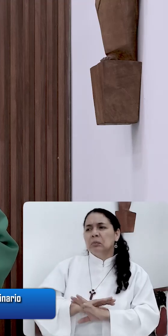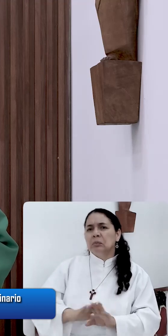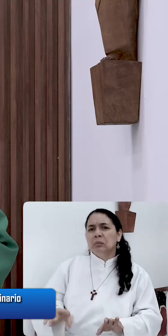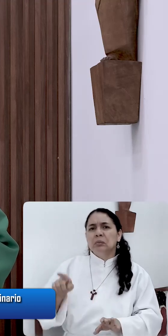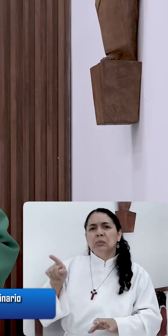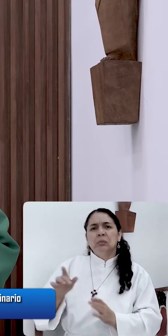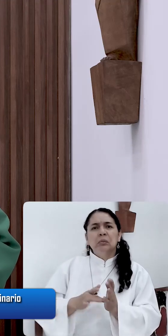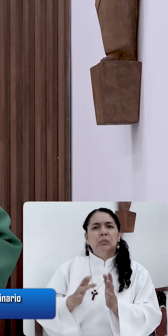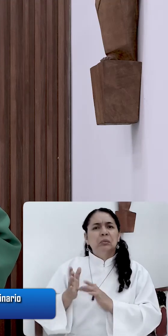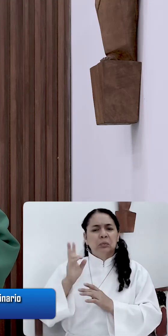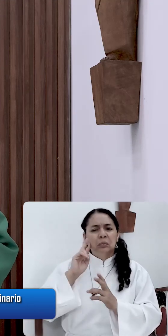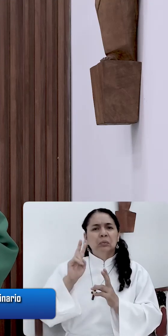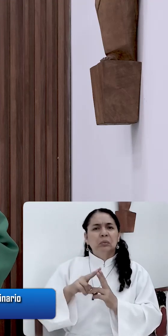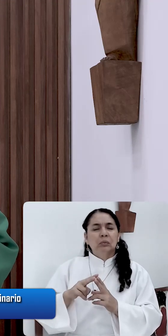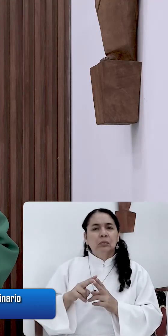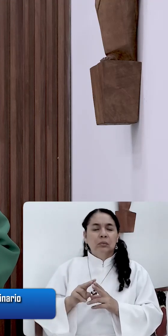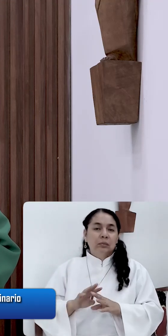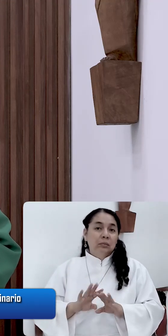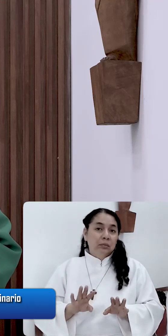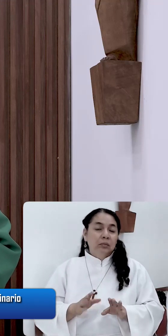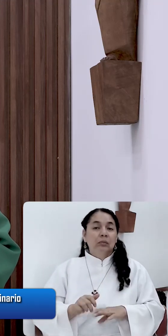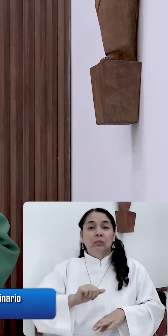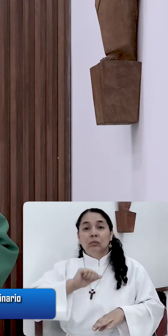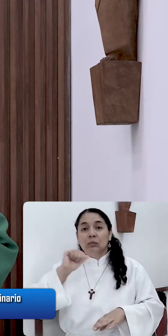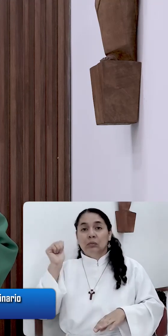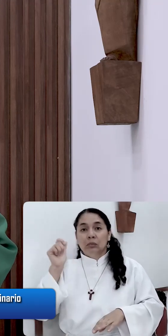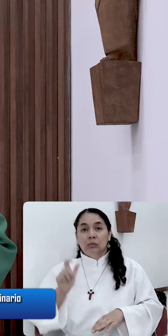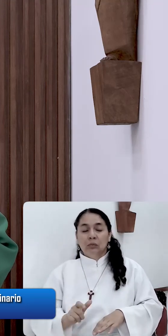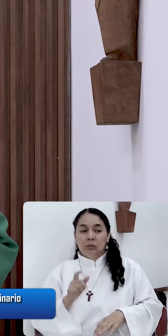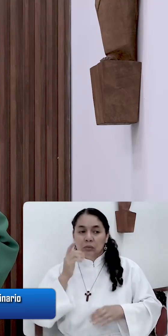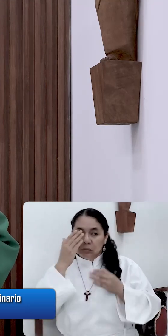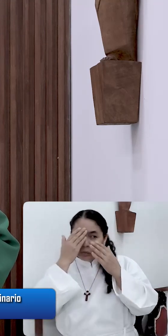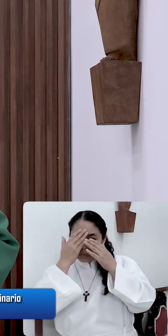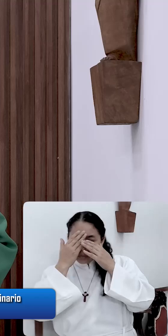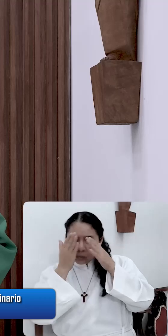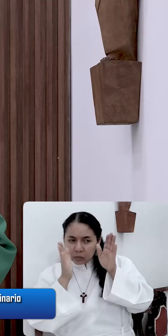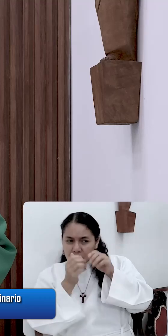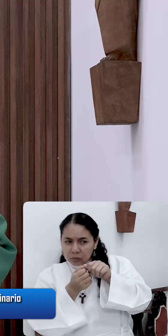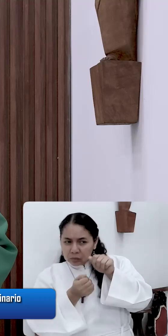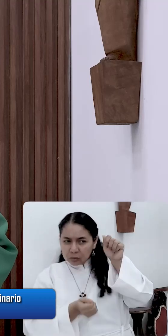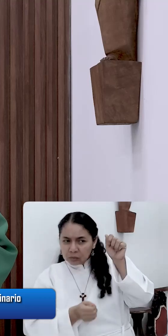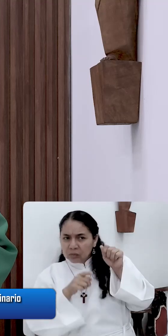Después, otros iban descubriendo en Jesús, bueno, el maestro.